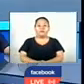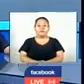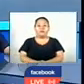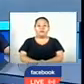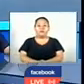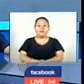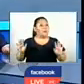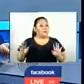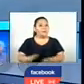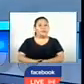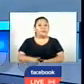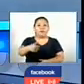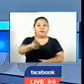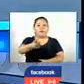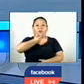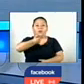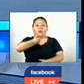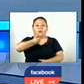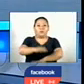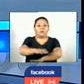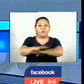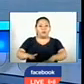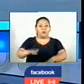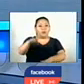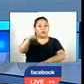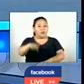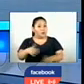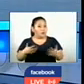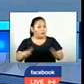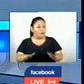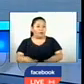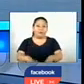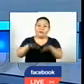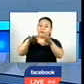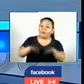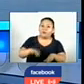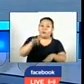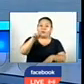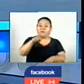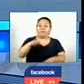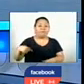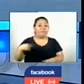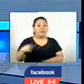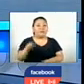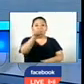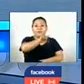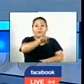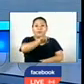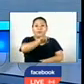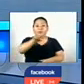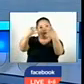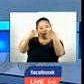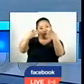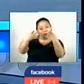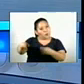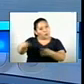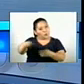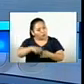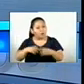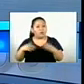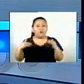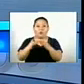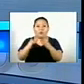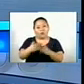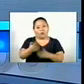bien bien llegamos al final de esta entrega informativa de Noticiero Hechos como siempre agradecemos su sintonía durante esta semana y claro les invitamos a que